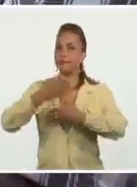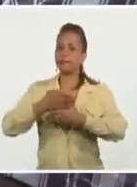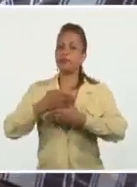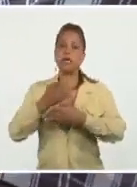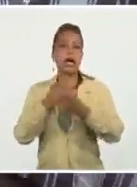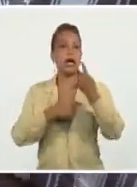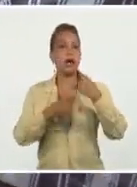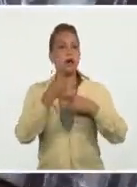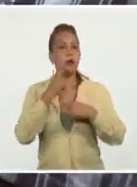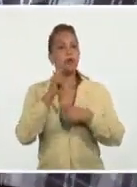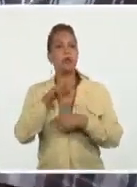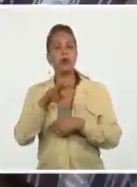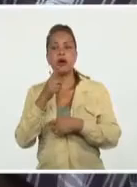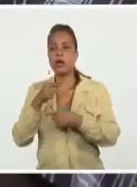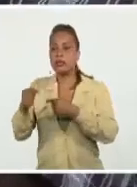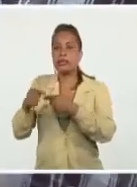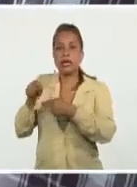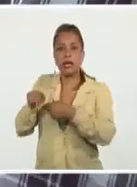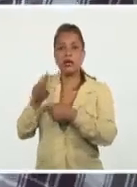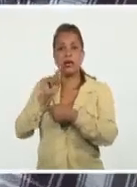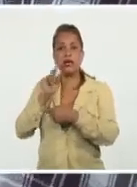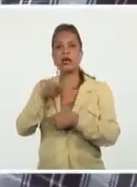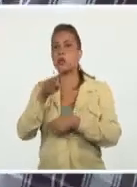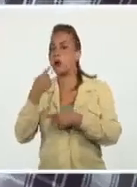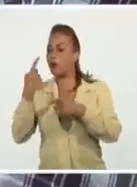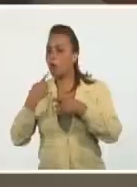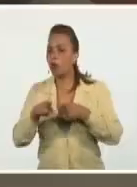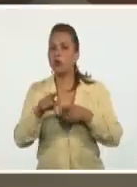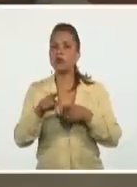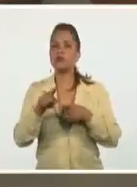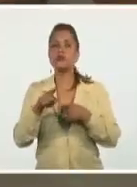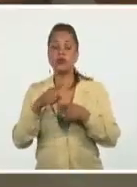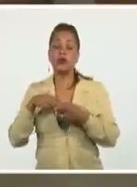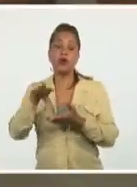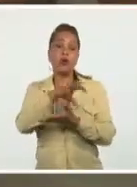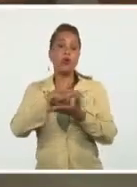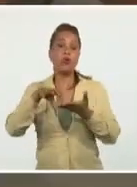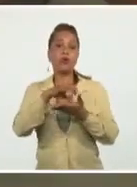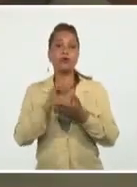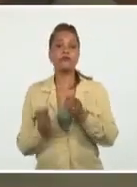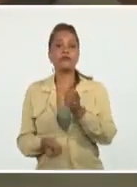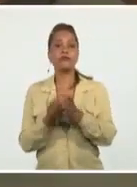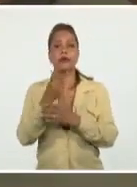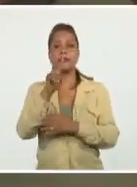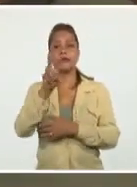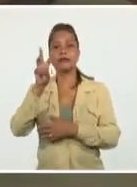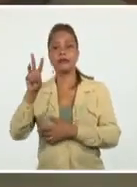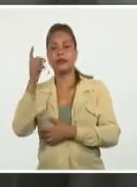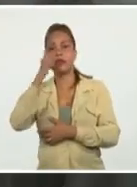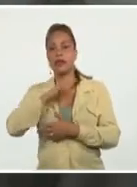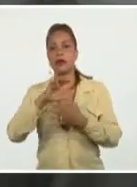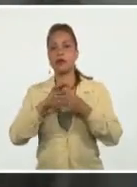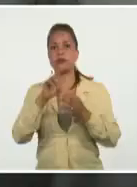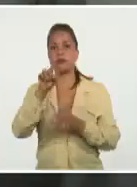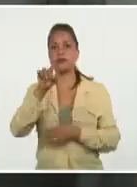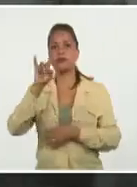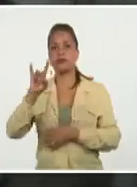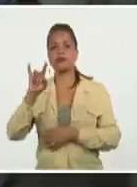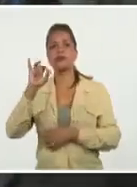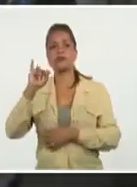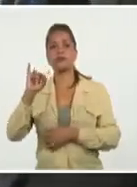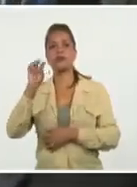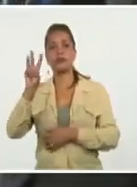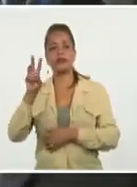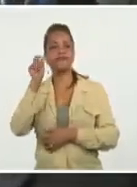cerca del país hoy hay que buscarlo en otras latitudes fundada el 23 de agosto de 1993 por idea del